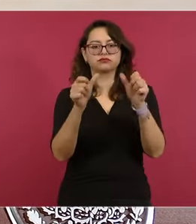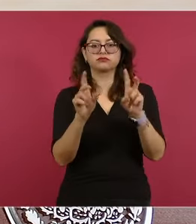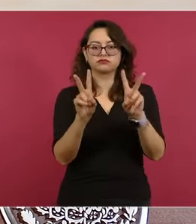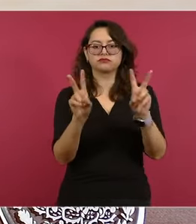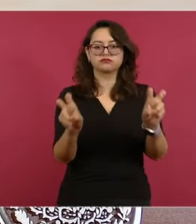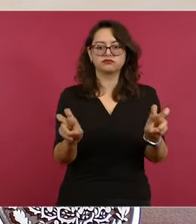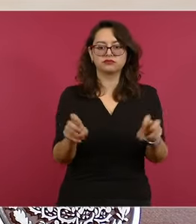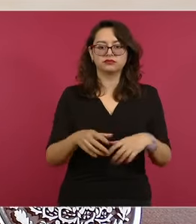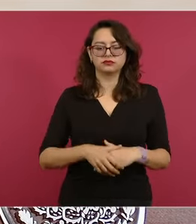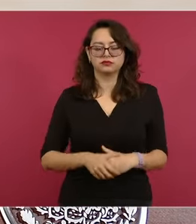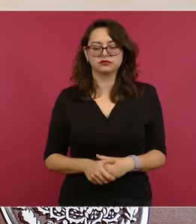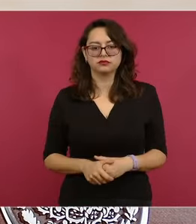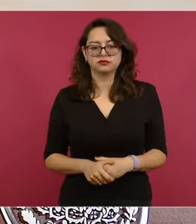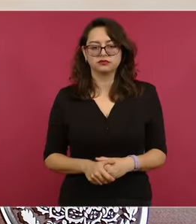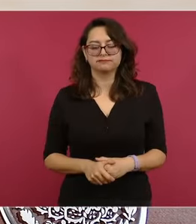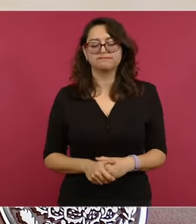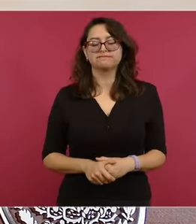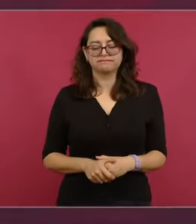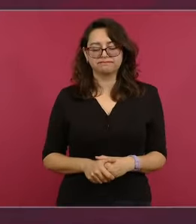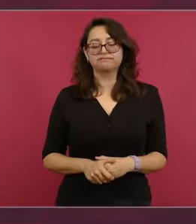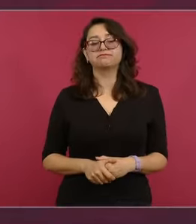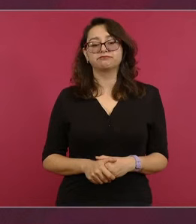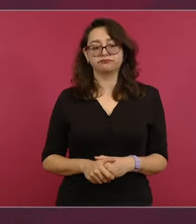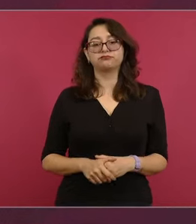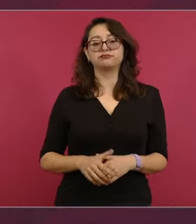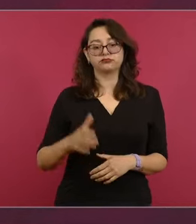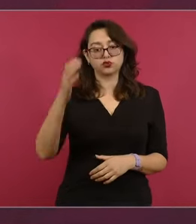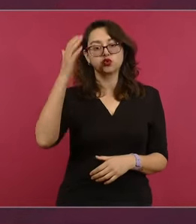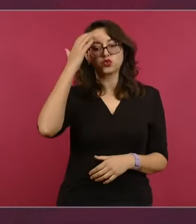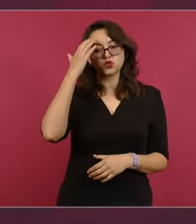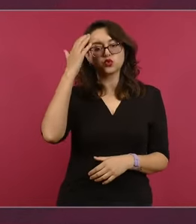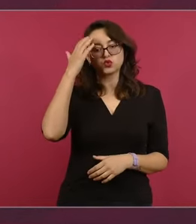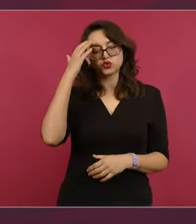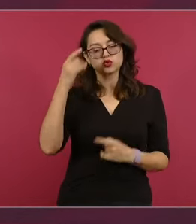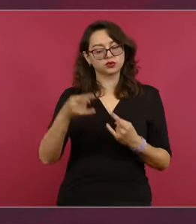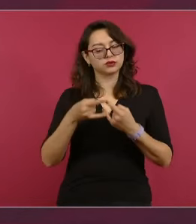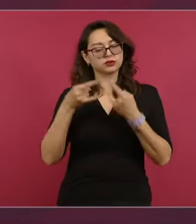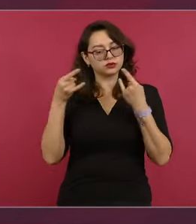sí, conozco de qué se trata,